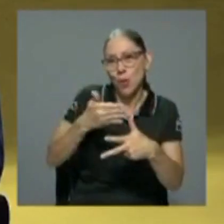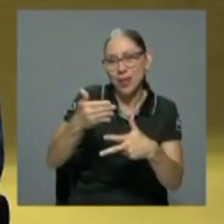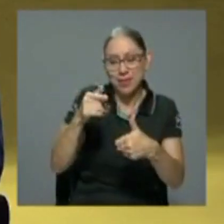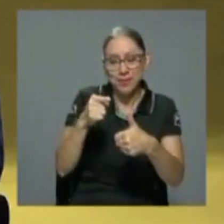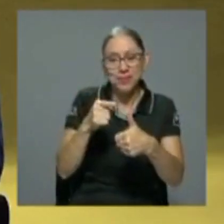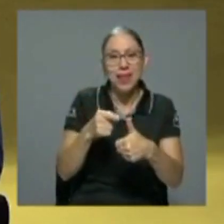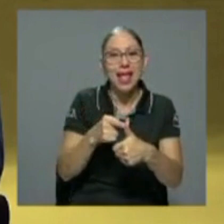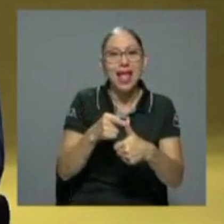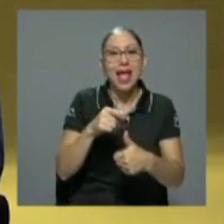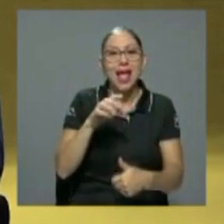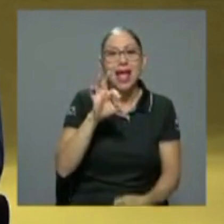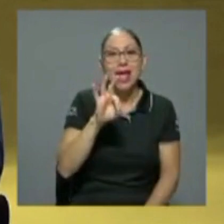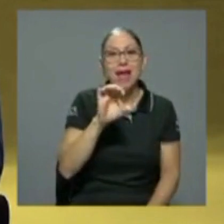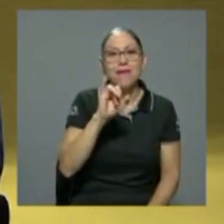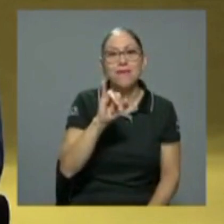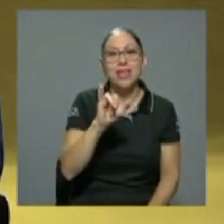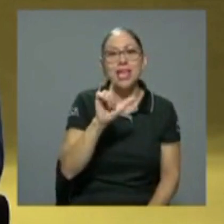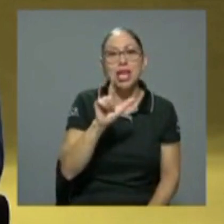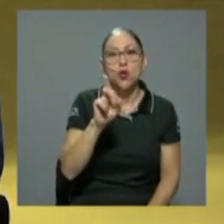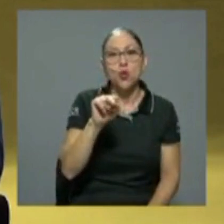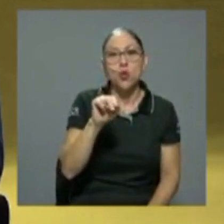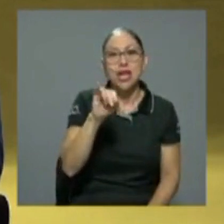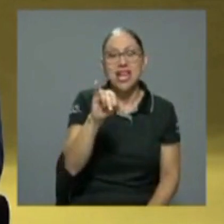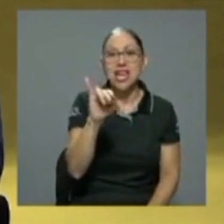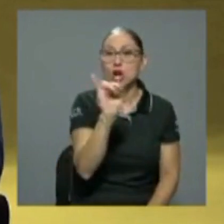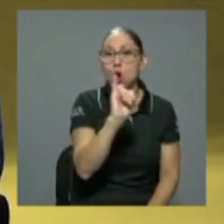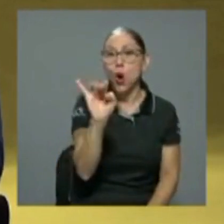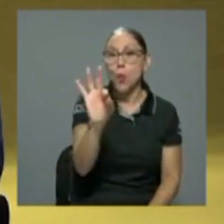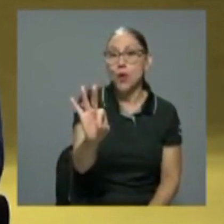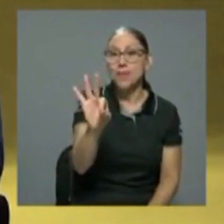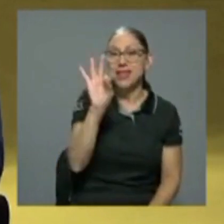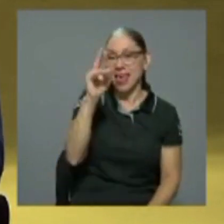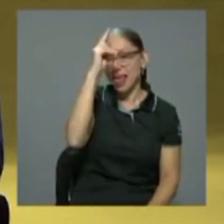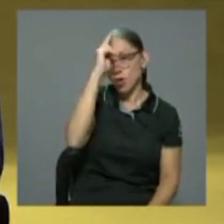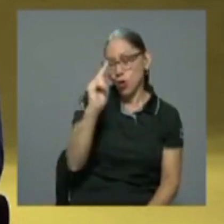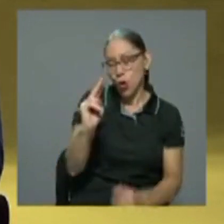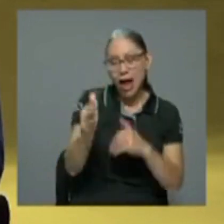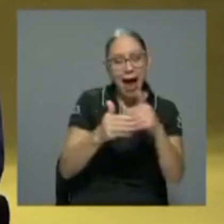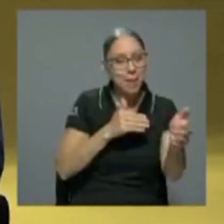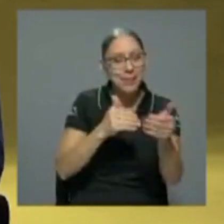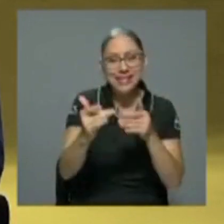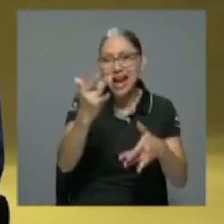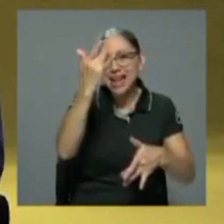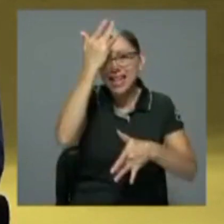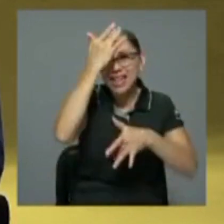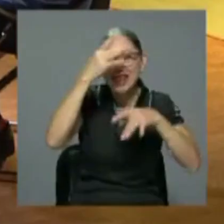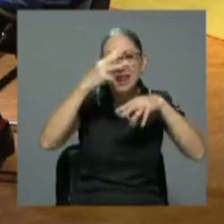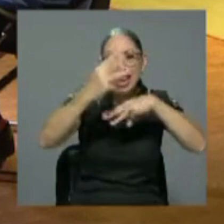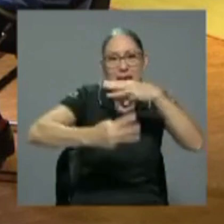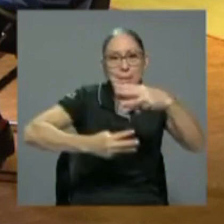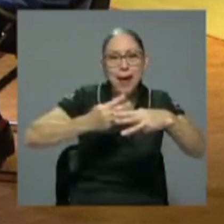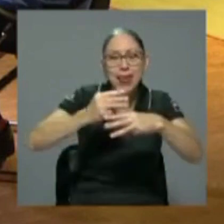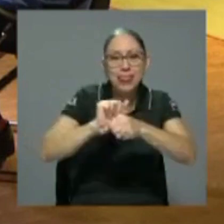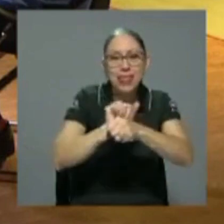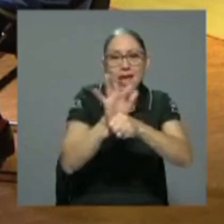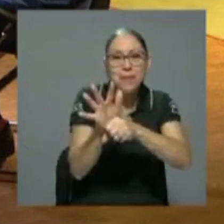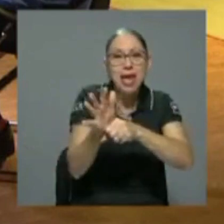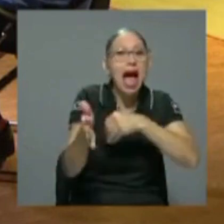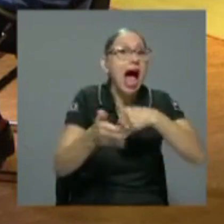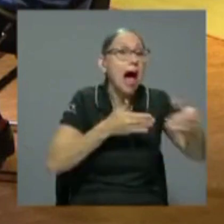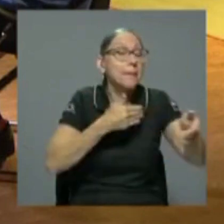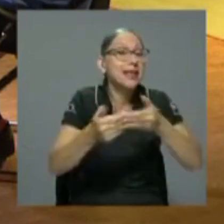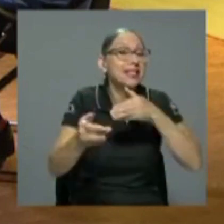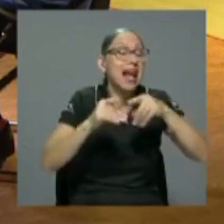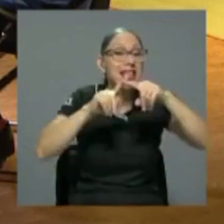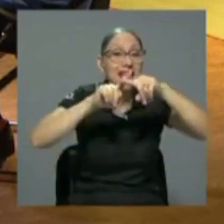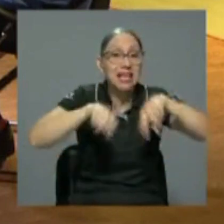Filuni como invitada de honor, a pesar de la pandemia, a pesar de una cancelación, con un formato